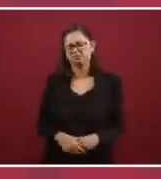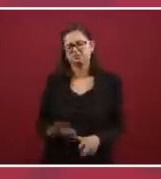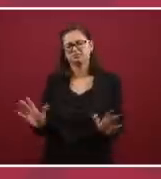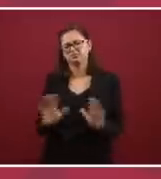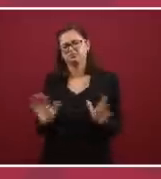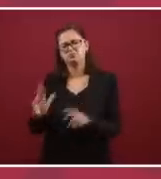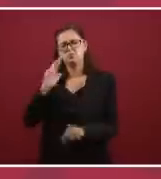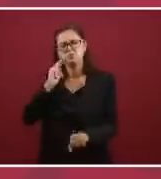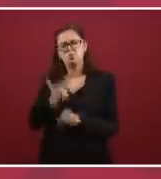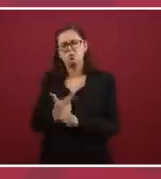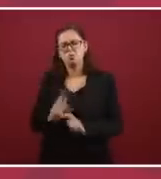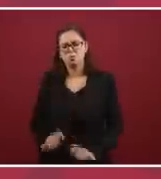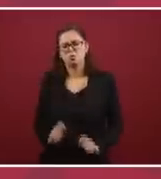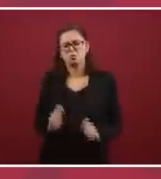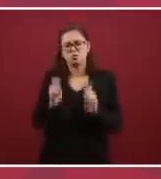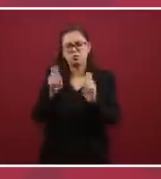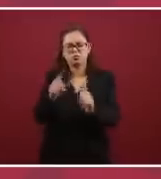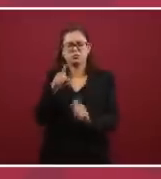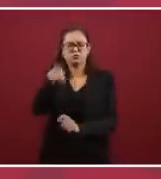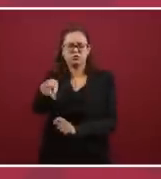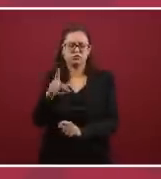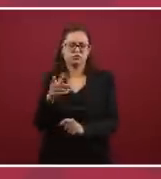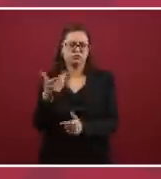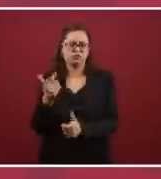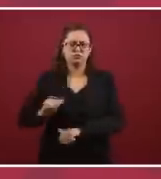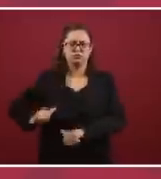corresponde al Poder